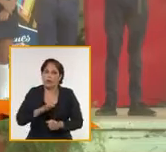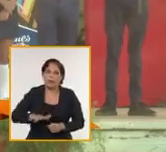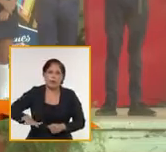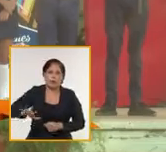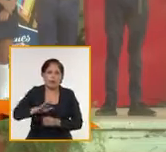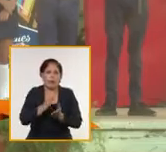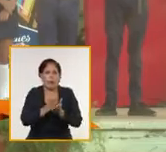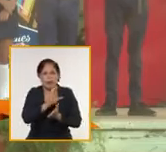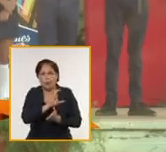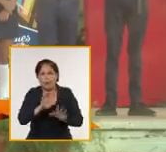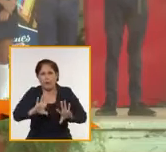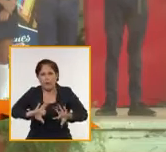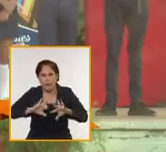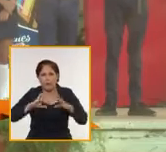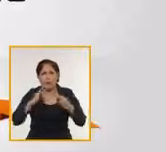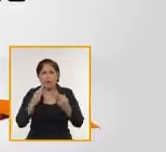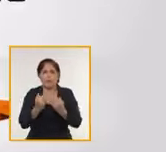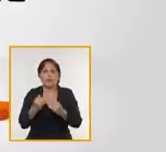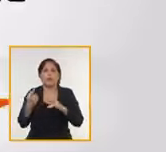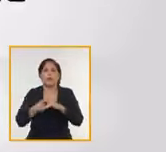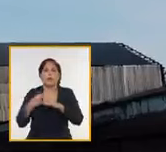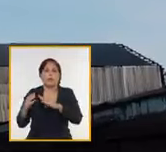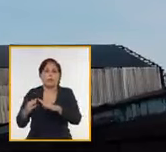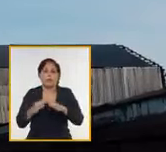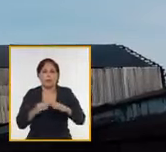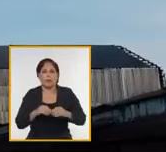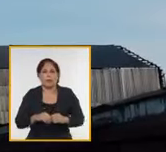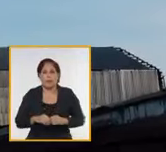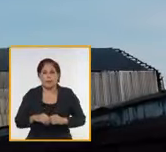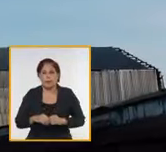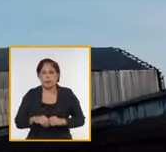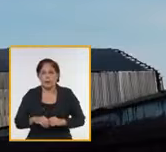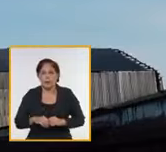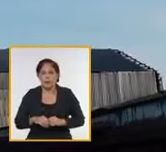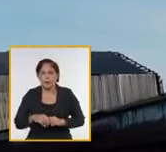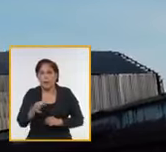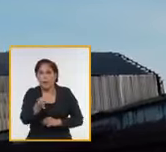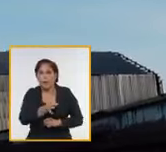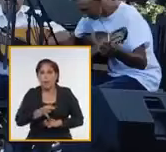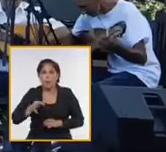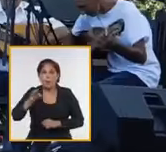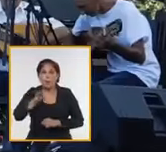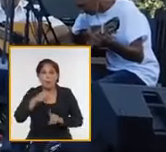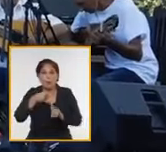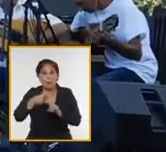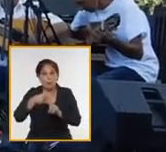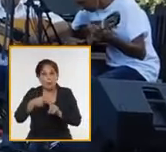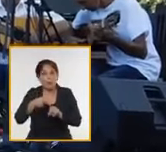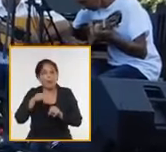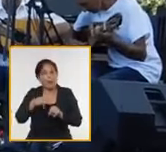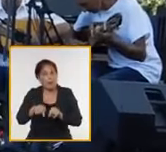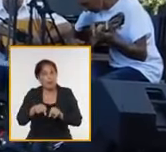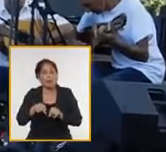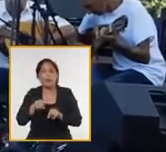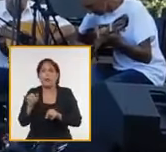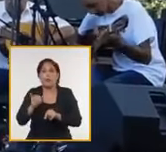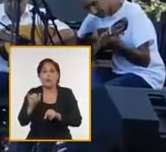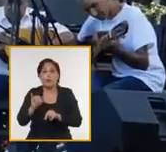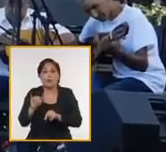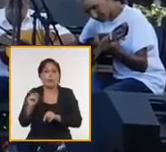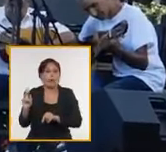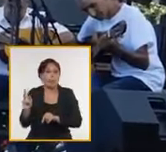escuela, la familia y la comunidad. El municipio de Encrucijada, cuna de los hermanos Aide y